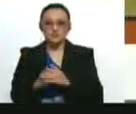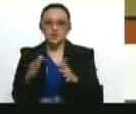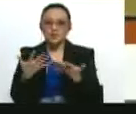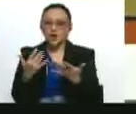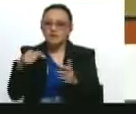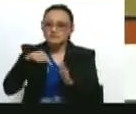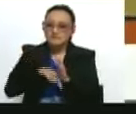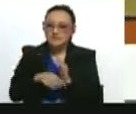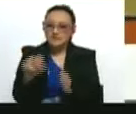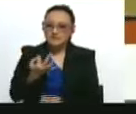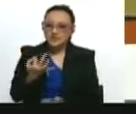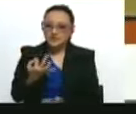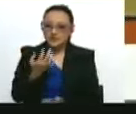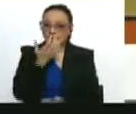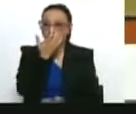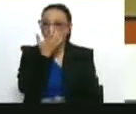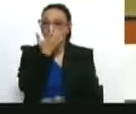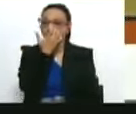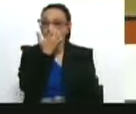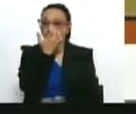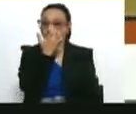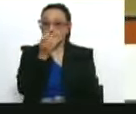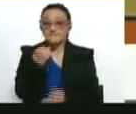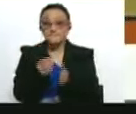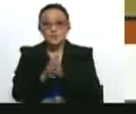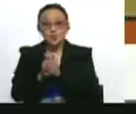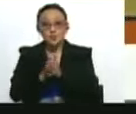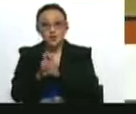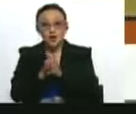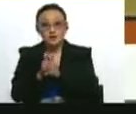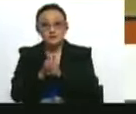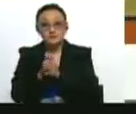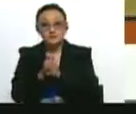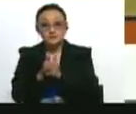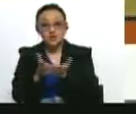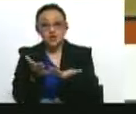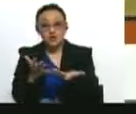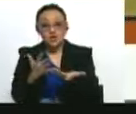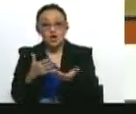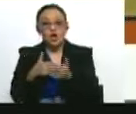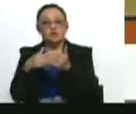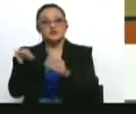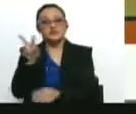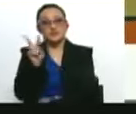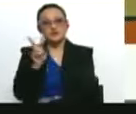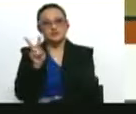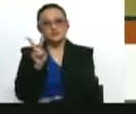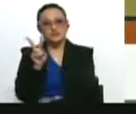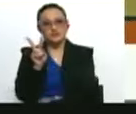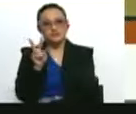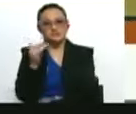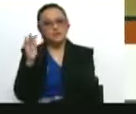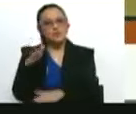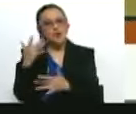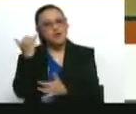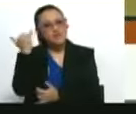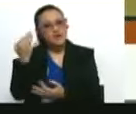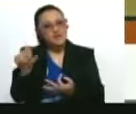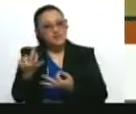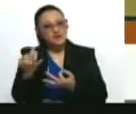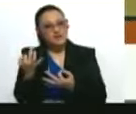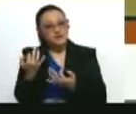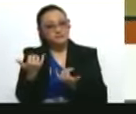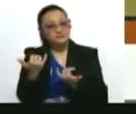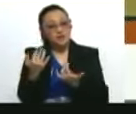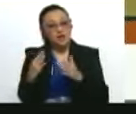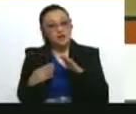en verdad? Es la provocación contra Venezuela. ¿Cuál es el fondo en verdad? Ahora viene la instalación de